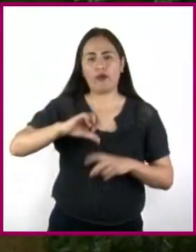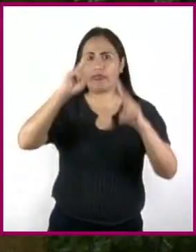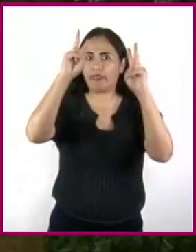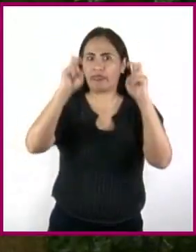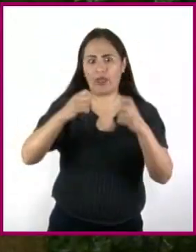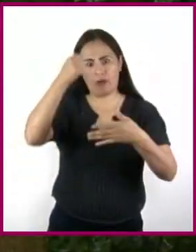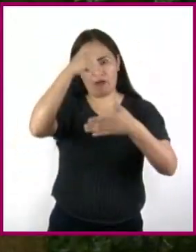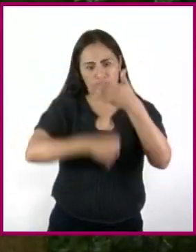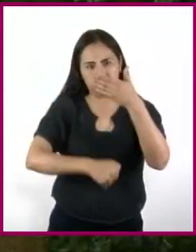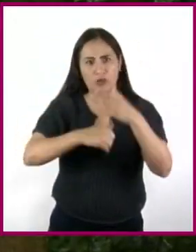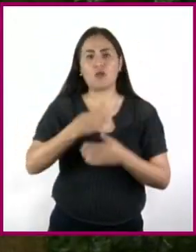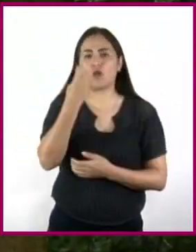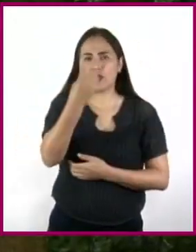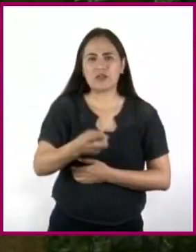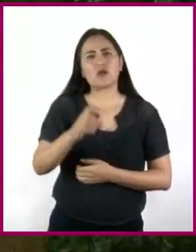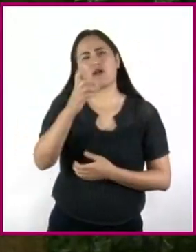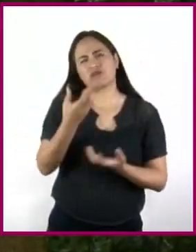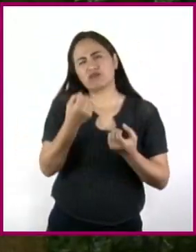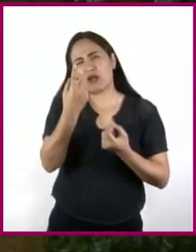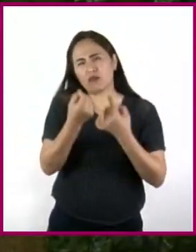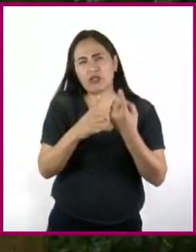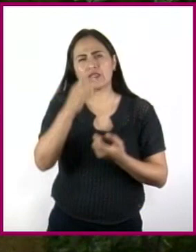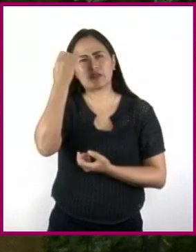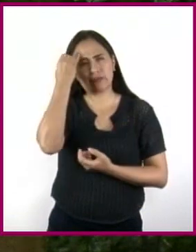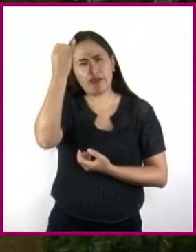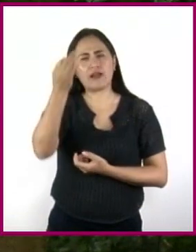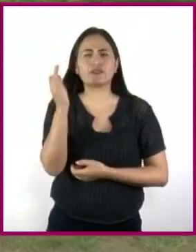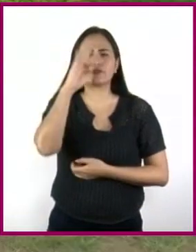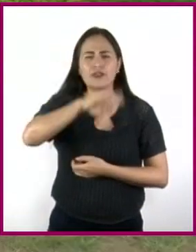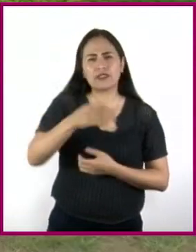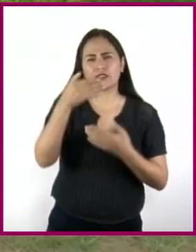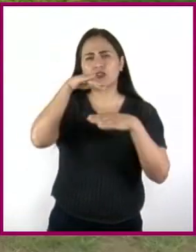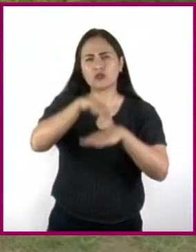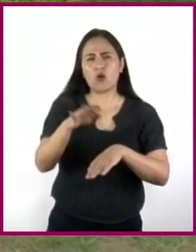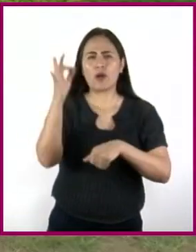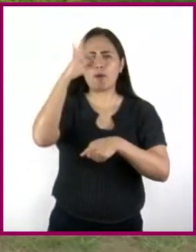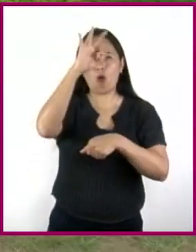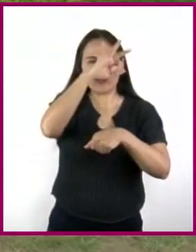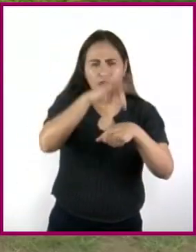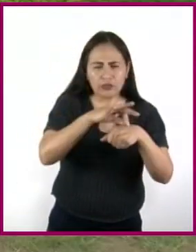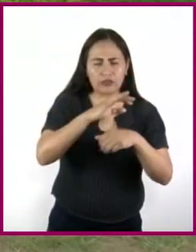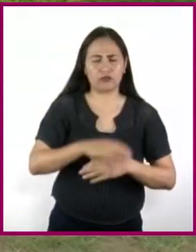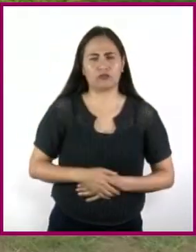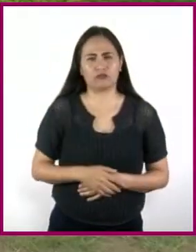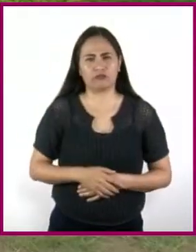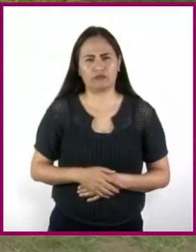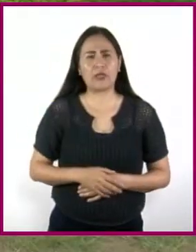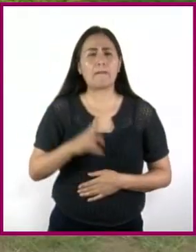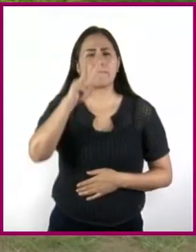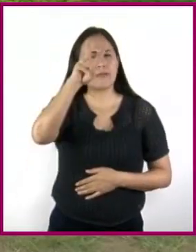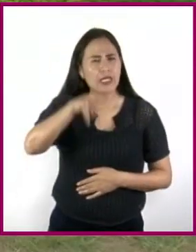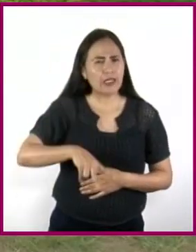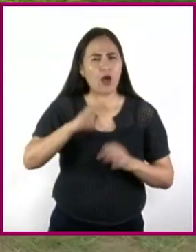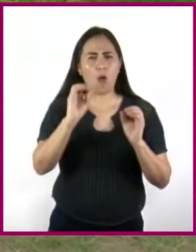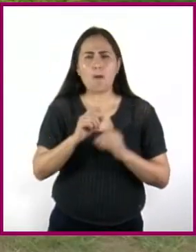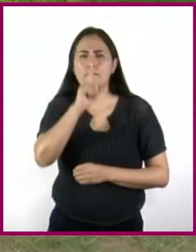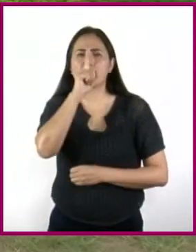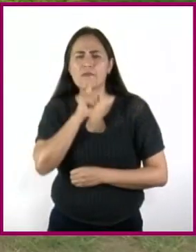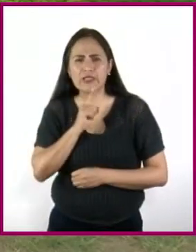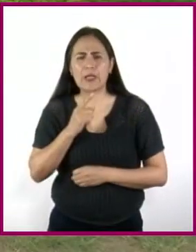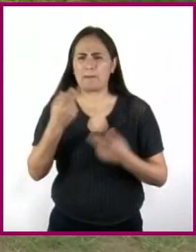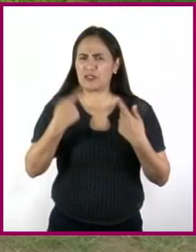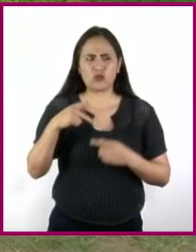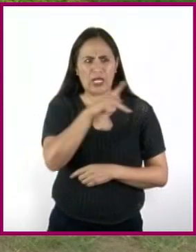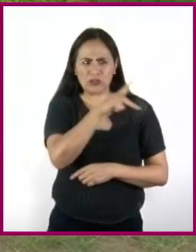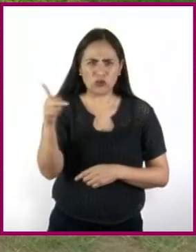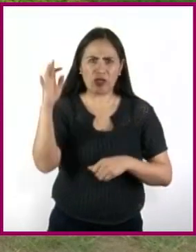eso hablaremos sobre los mitos que hay alrededor de los mosquitos. Por ejemplo, ¿es verdad o mentira que todos los mosquitos pican a las